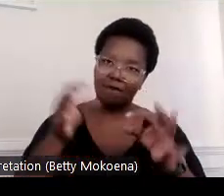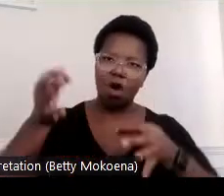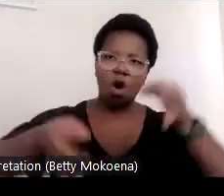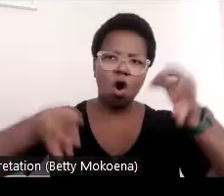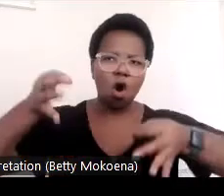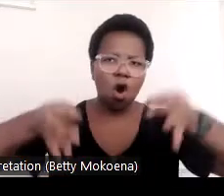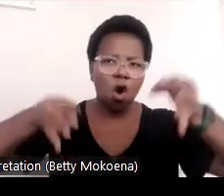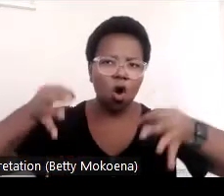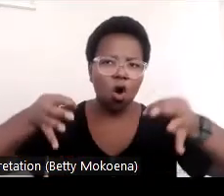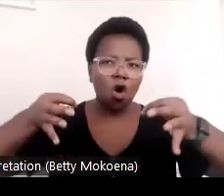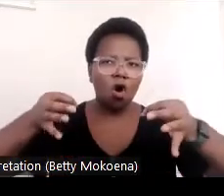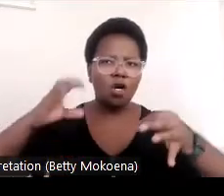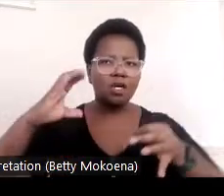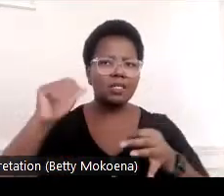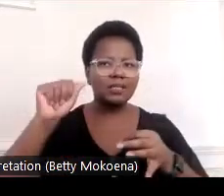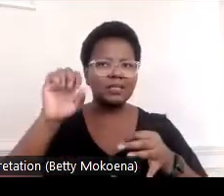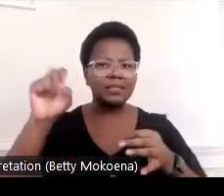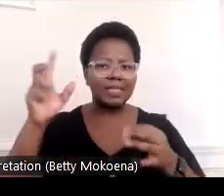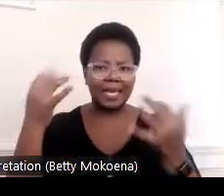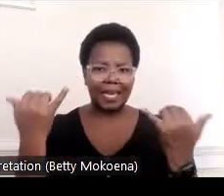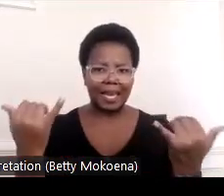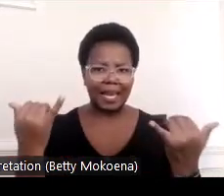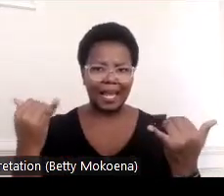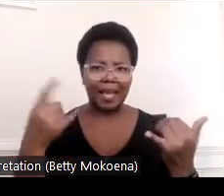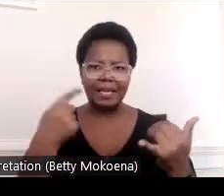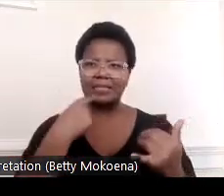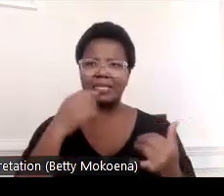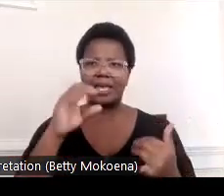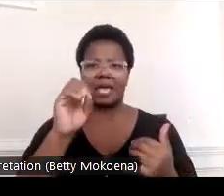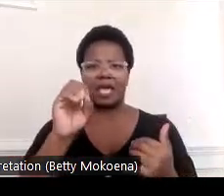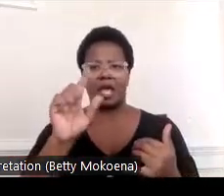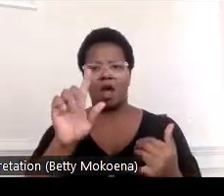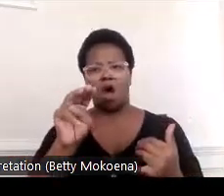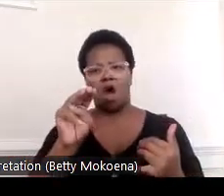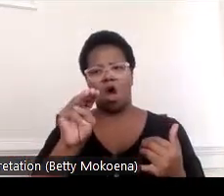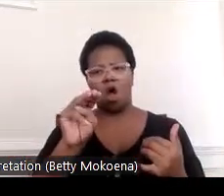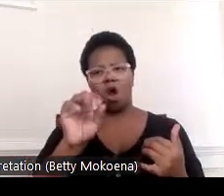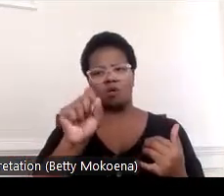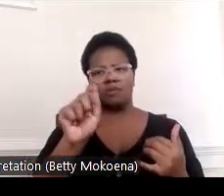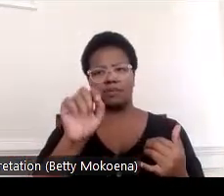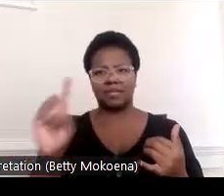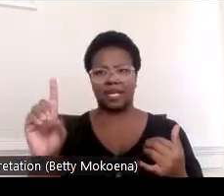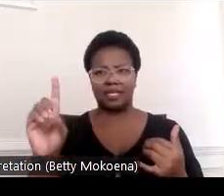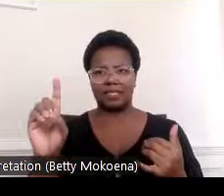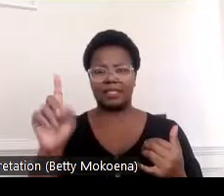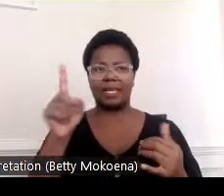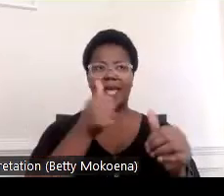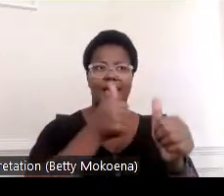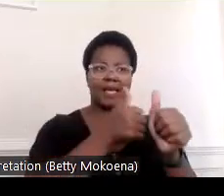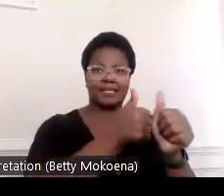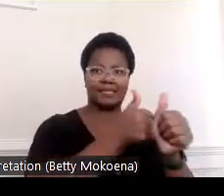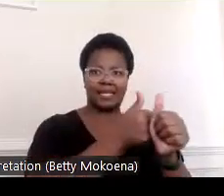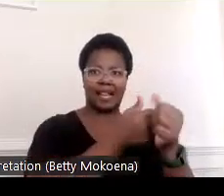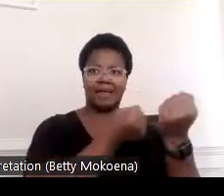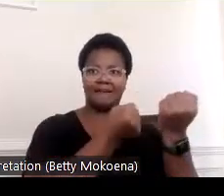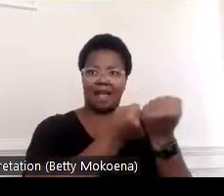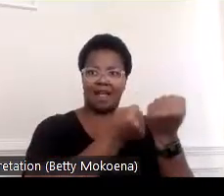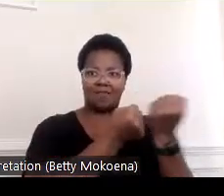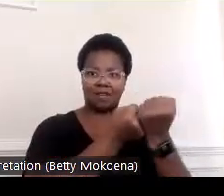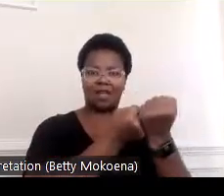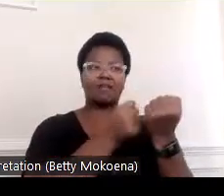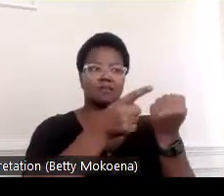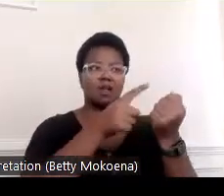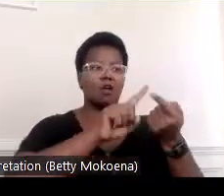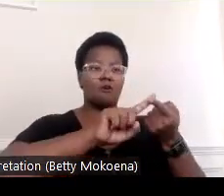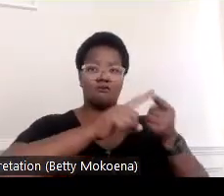un poco gracioso que nosotros escribimos para saber si está en una institución no También tenemos harto gestores que